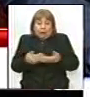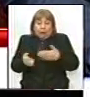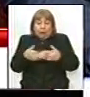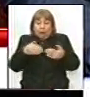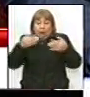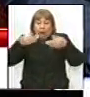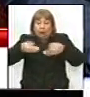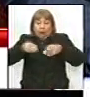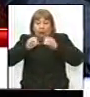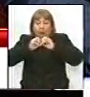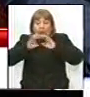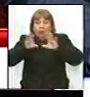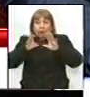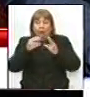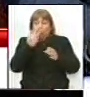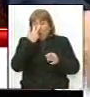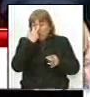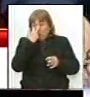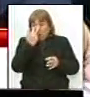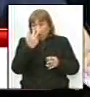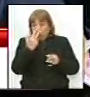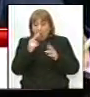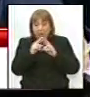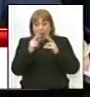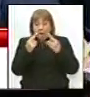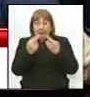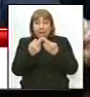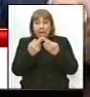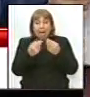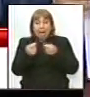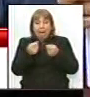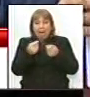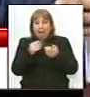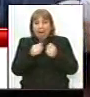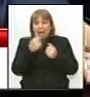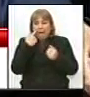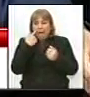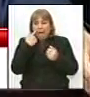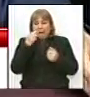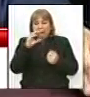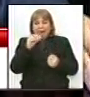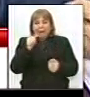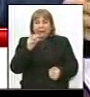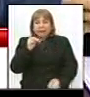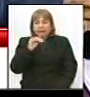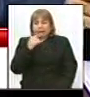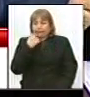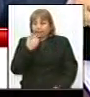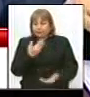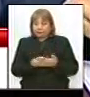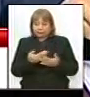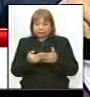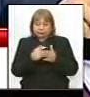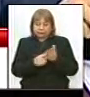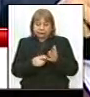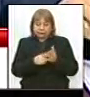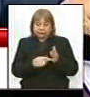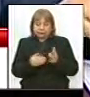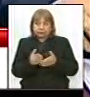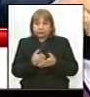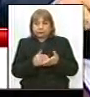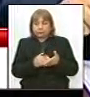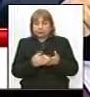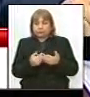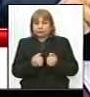de que tiene que ver con la reunión con los medios de comunicación en casa del señor antonio caamaño valverde la negación pública de esa reunión por parte del